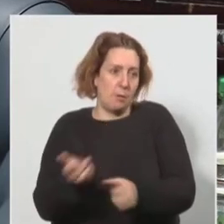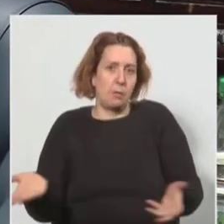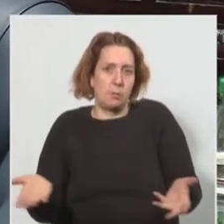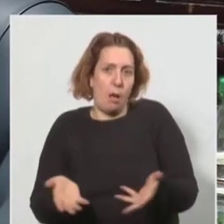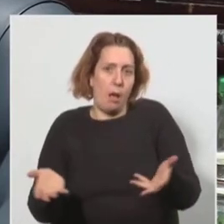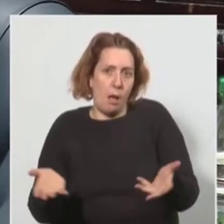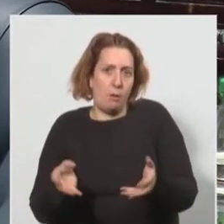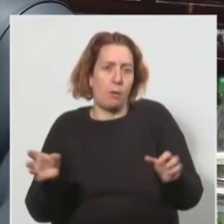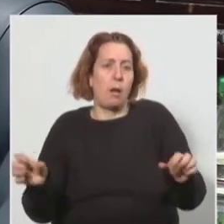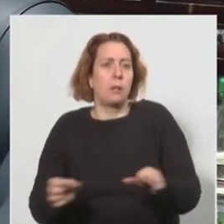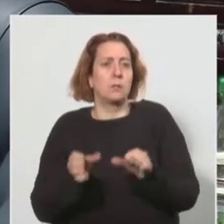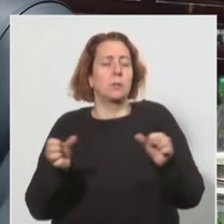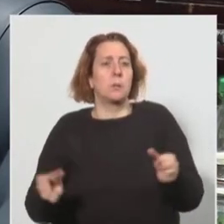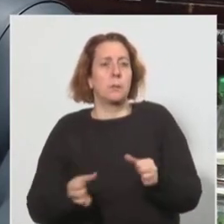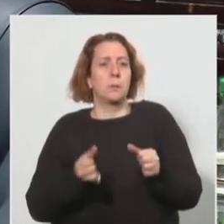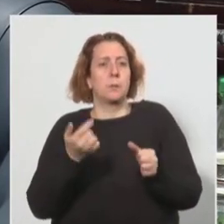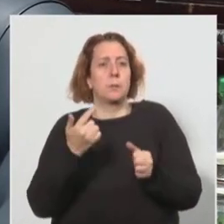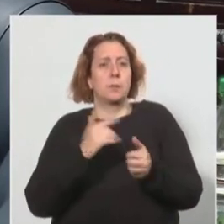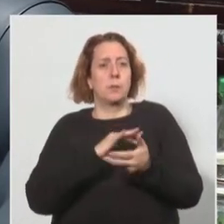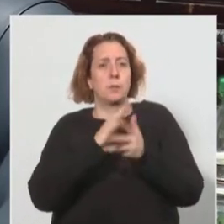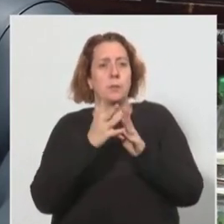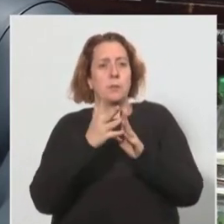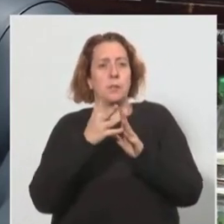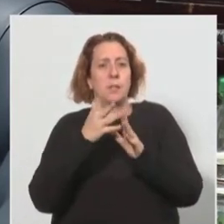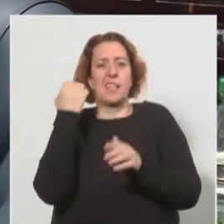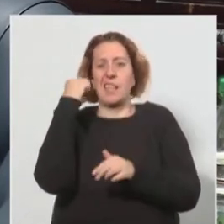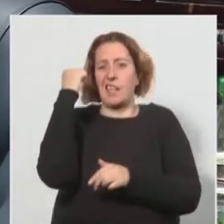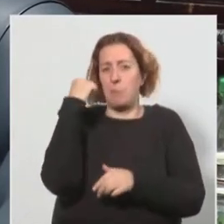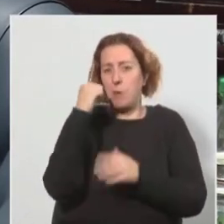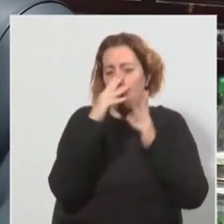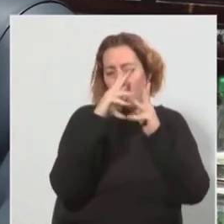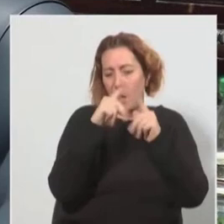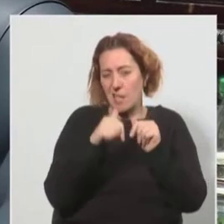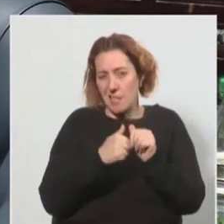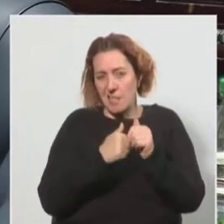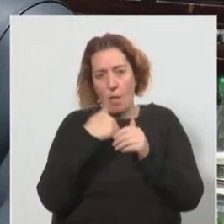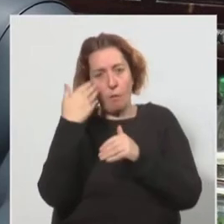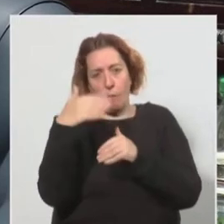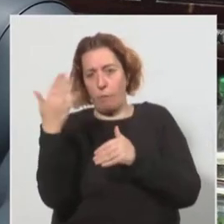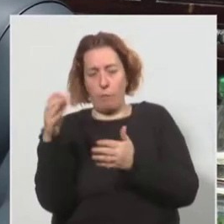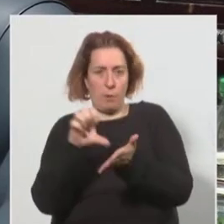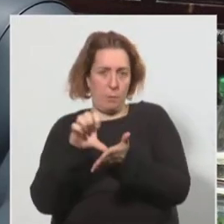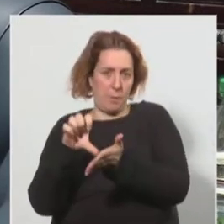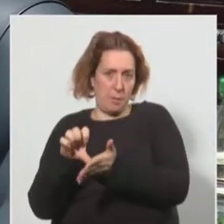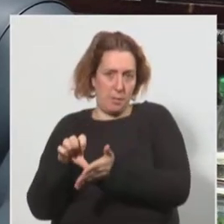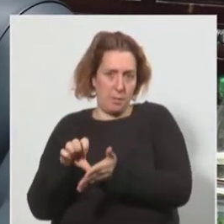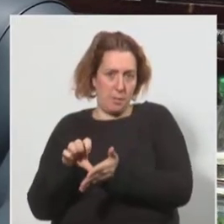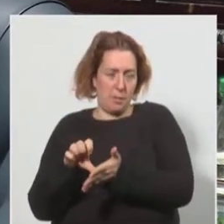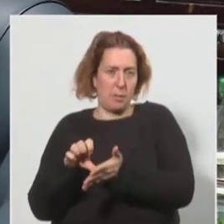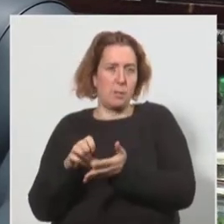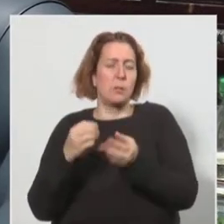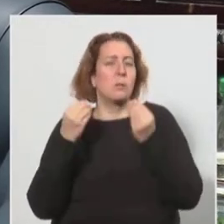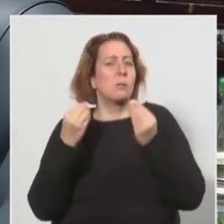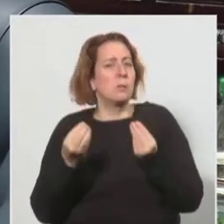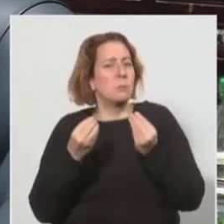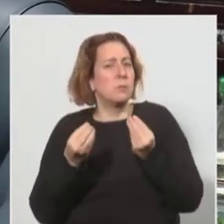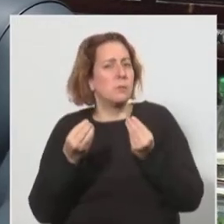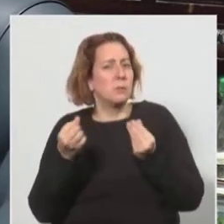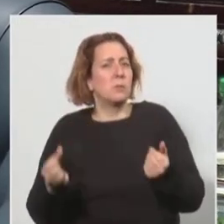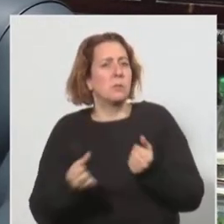activamente sobre el fenómeno del crimen organizado transnacional. ¿Cómo debieron